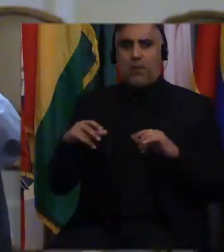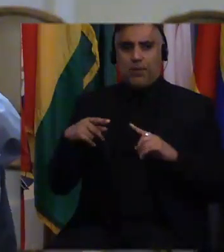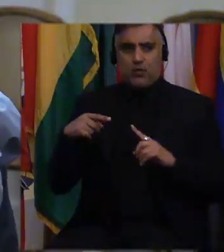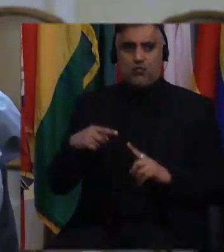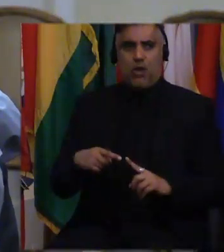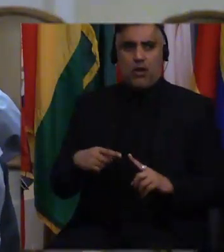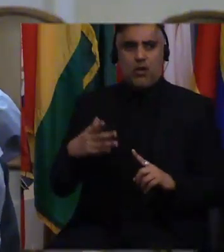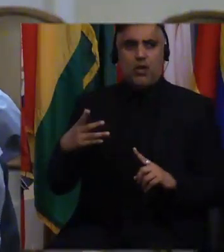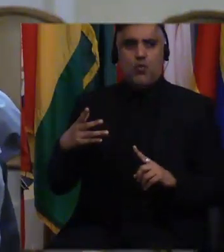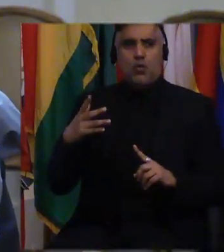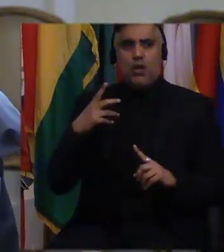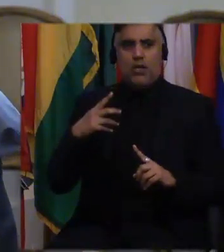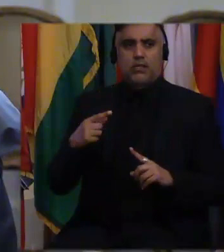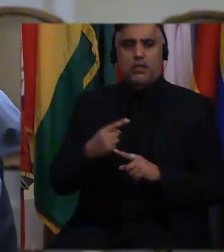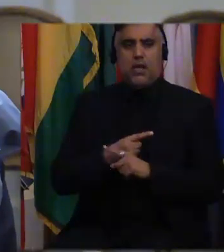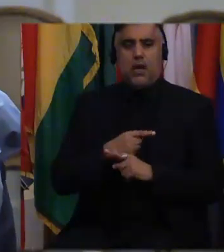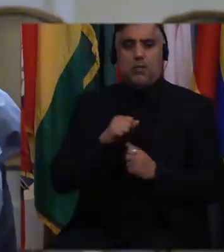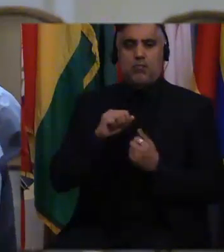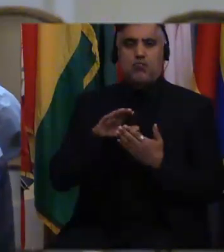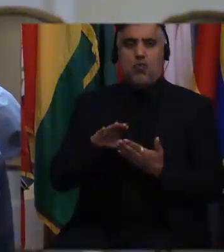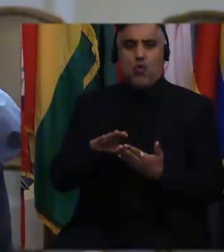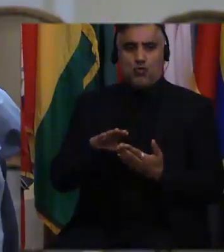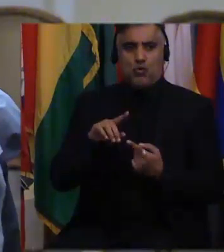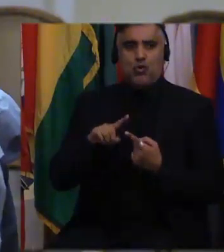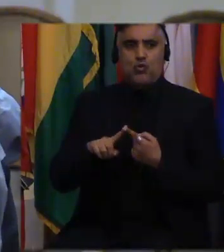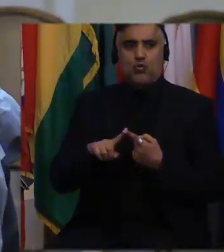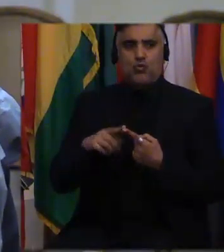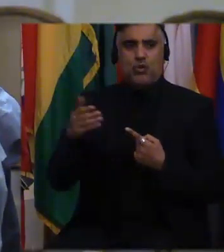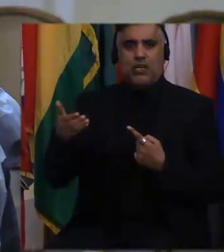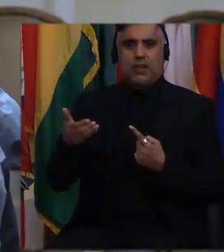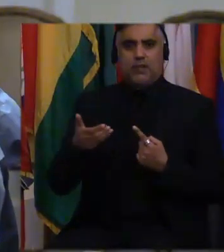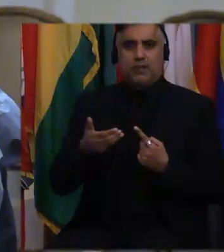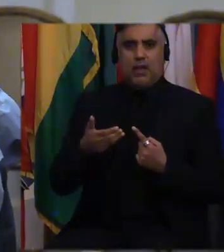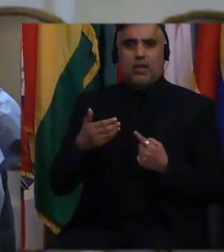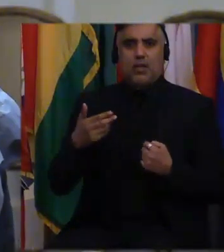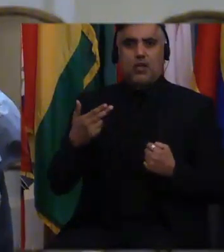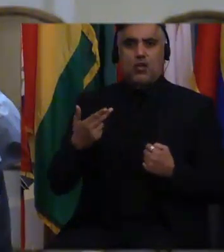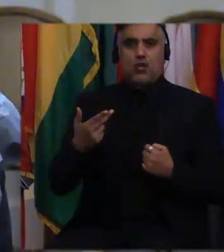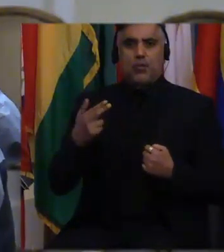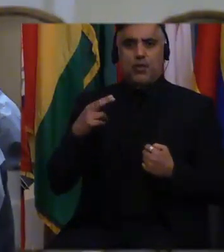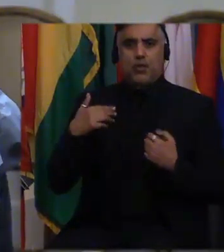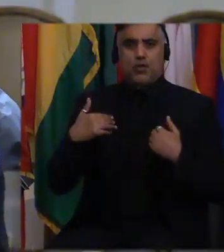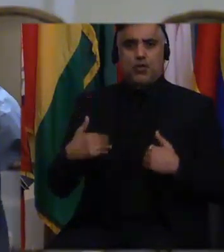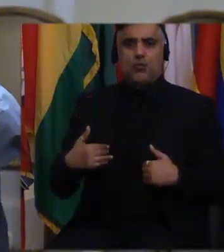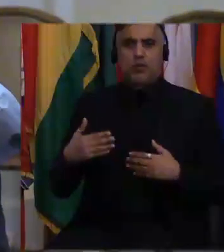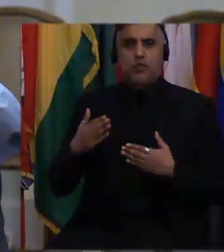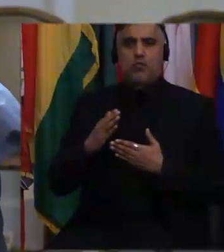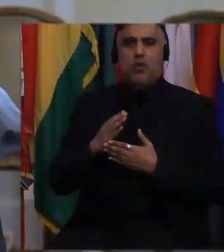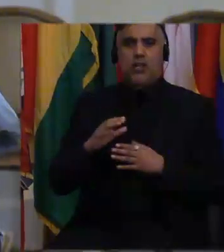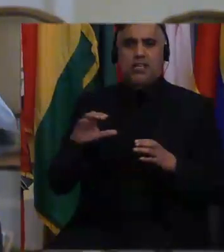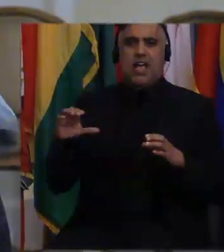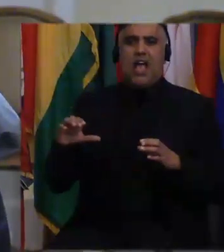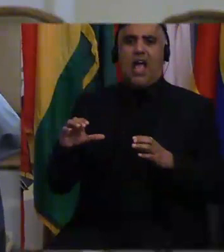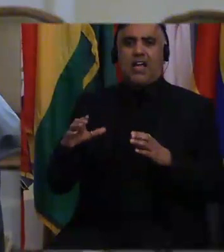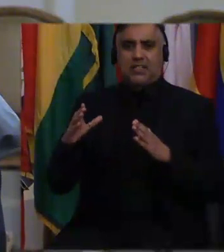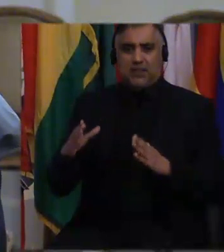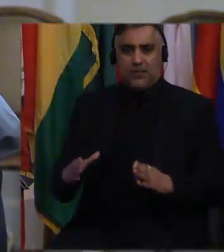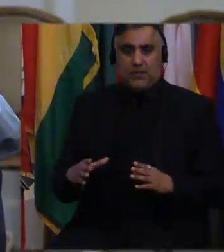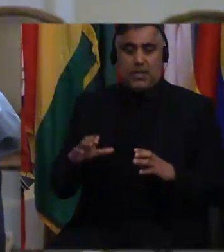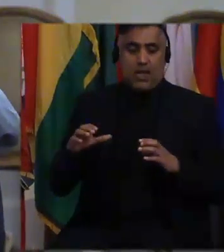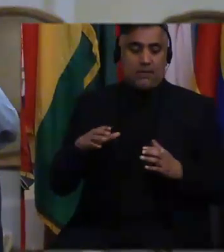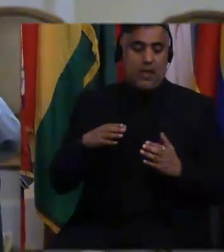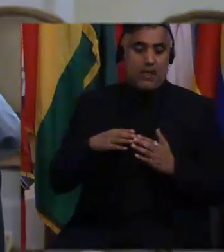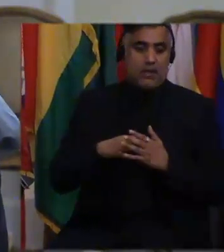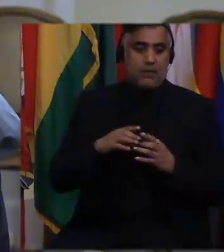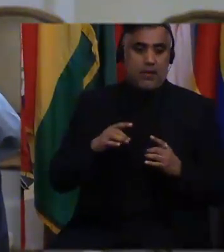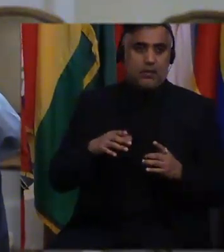de los actores de derechos humanos y contra la violencia contra la mujer en invitar a los sectores religiosos